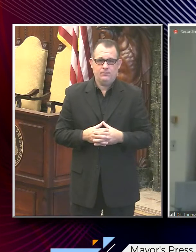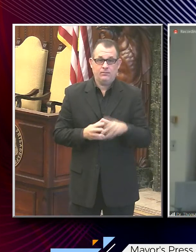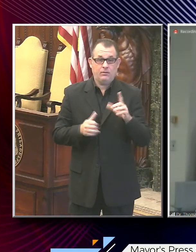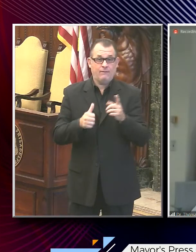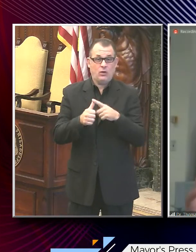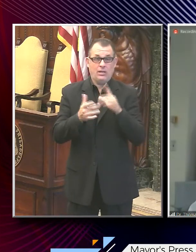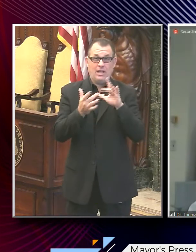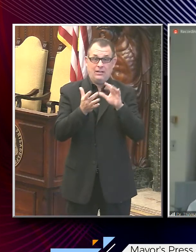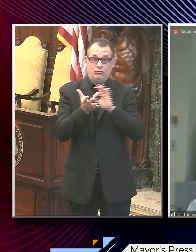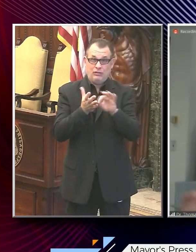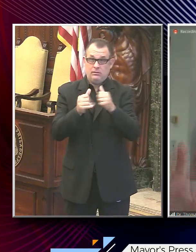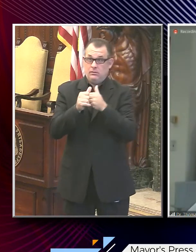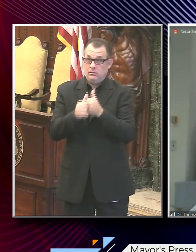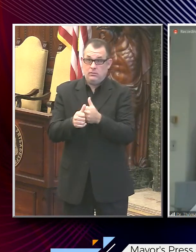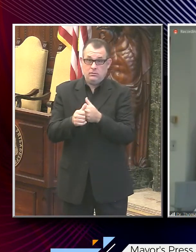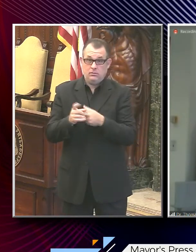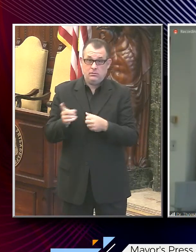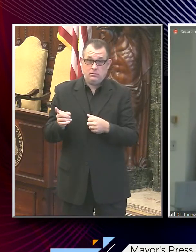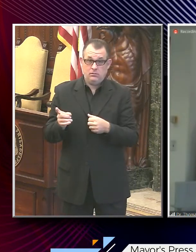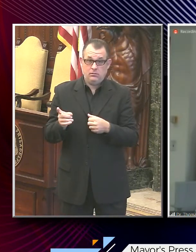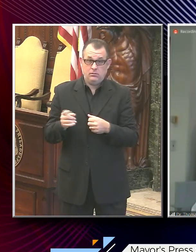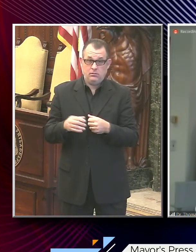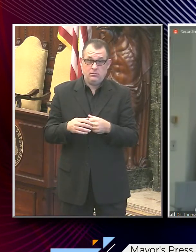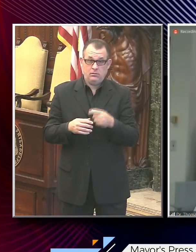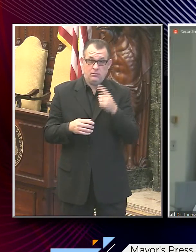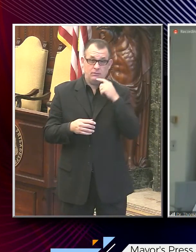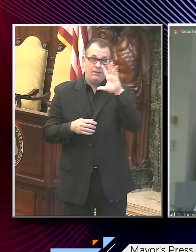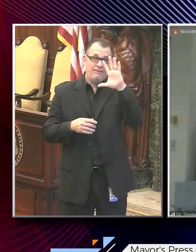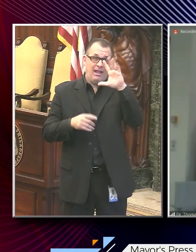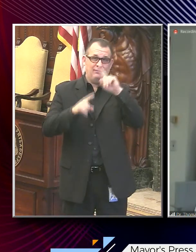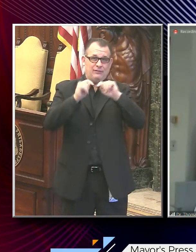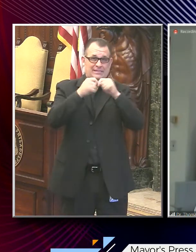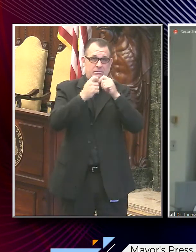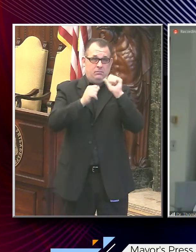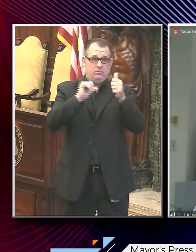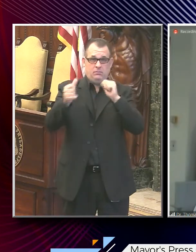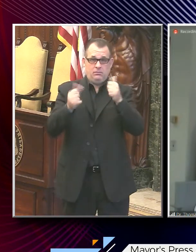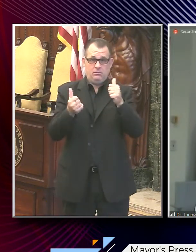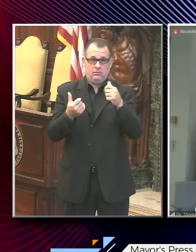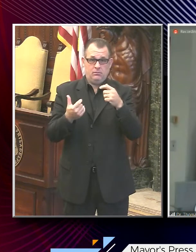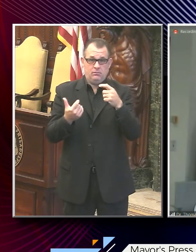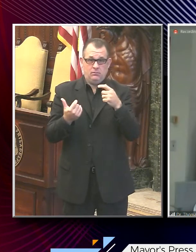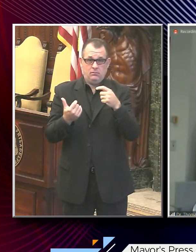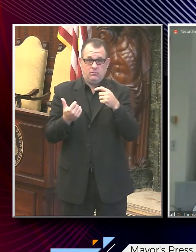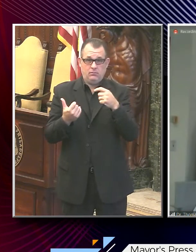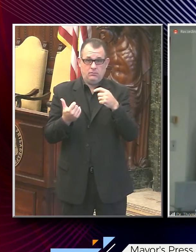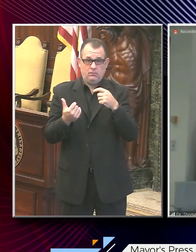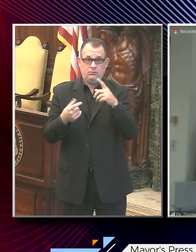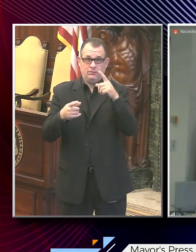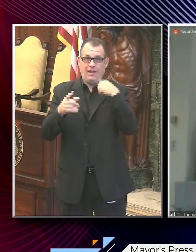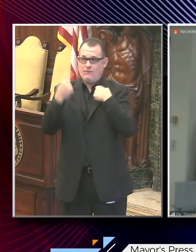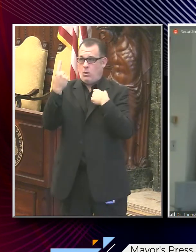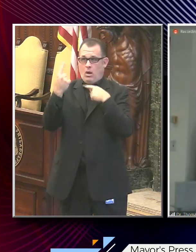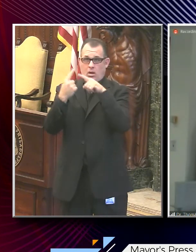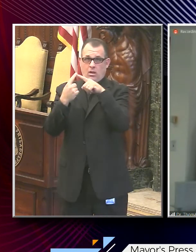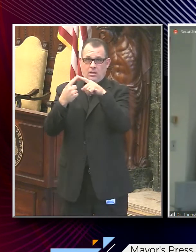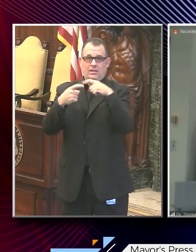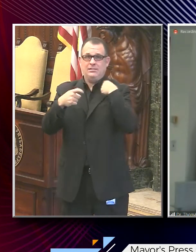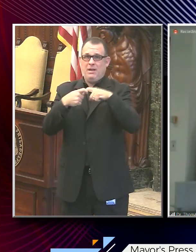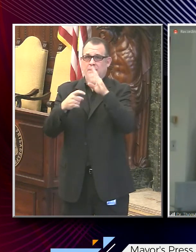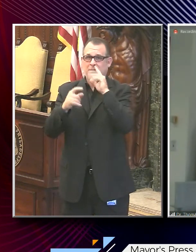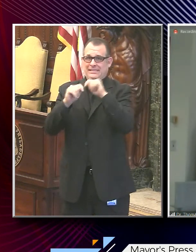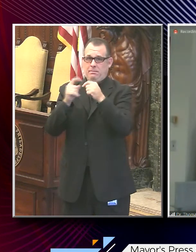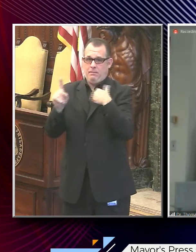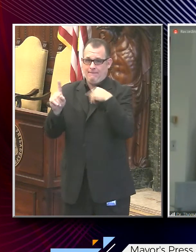tracing goes, we have 5 separate teams. One entire team is a Spanish-speaking team so that they can deal very comfortably